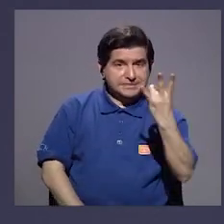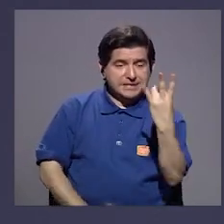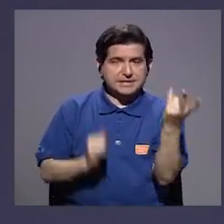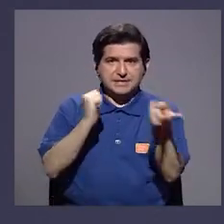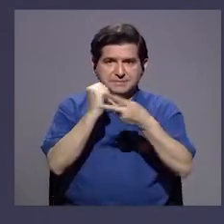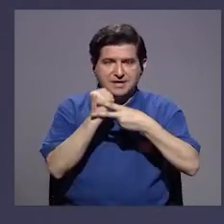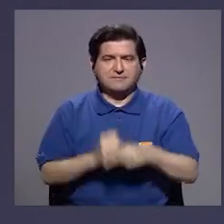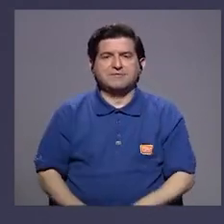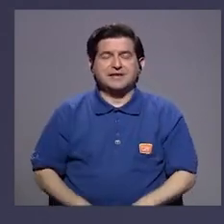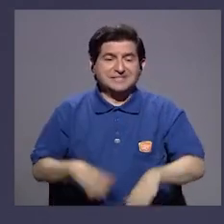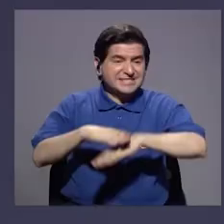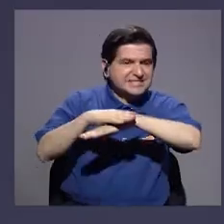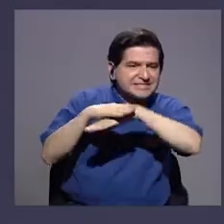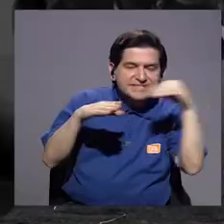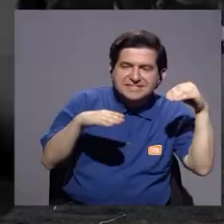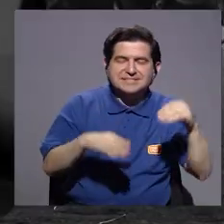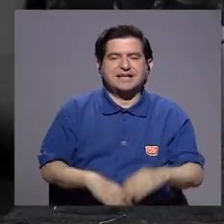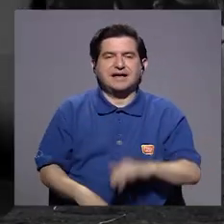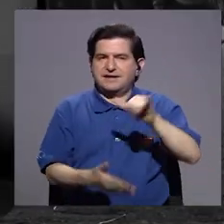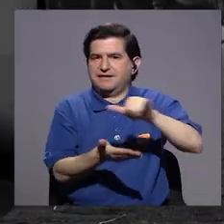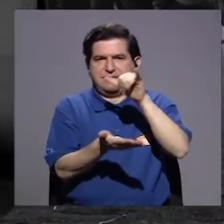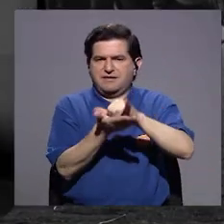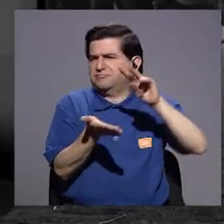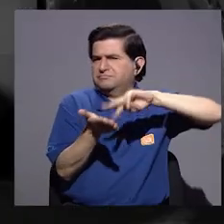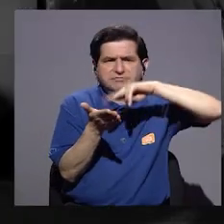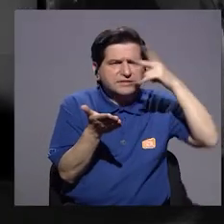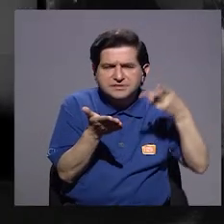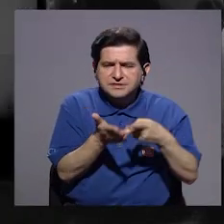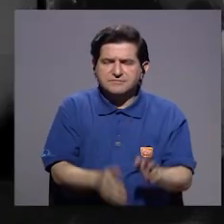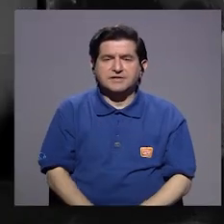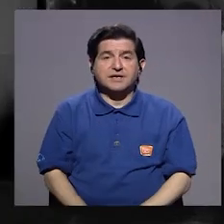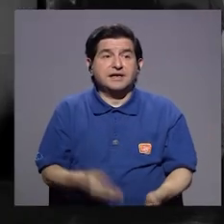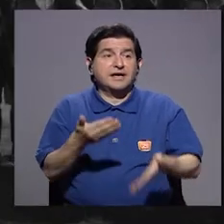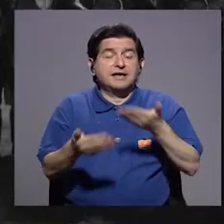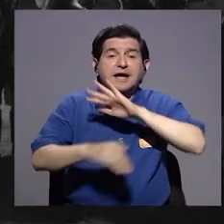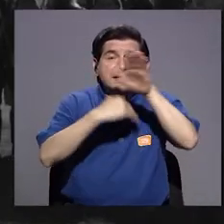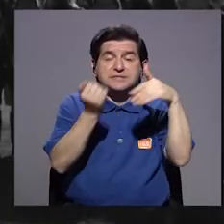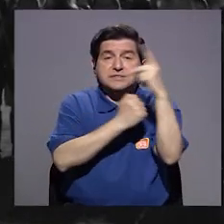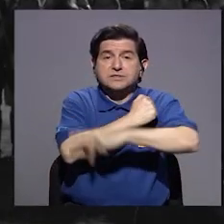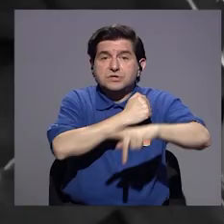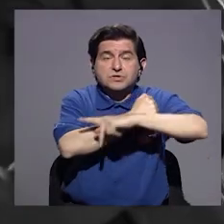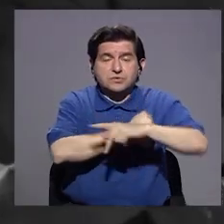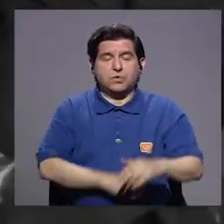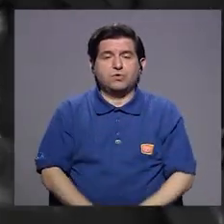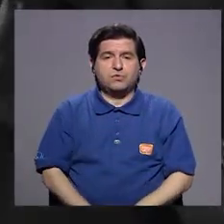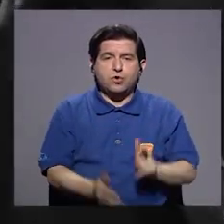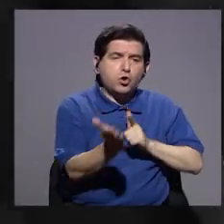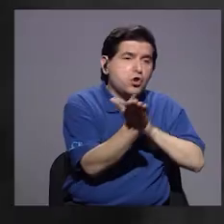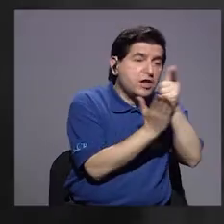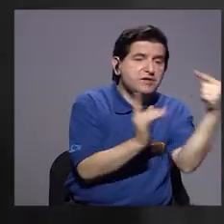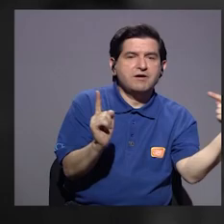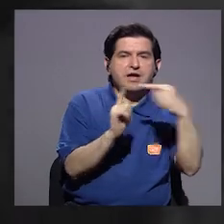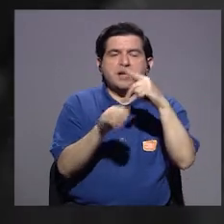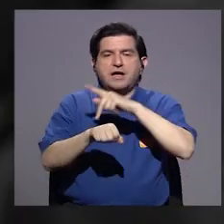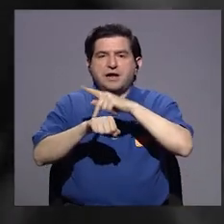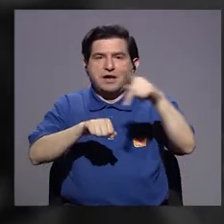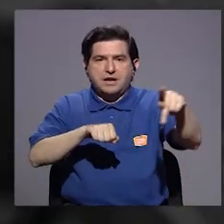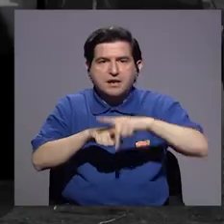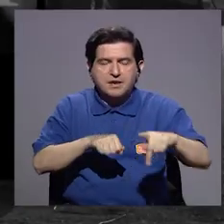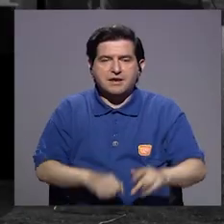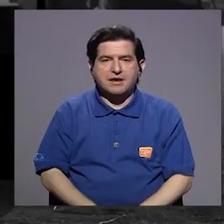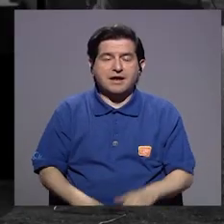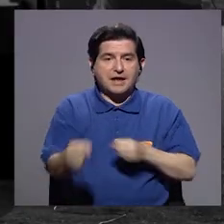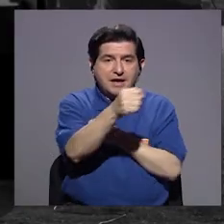va a salir decididamente de San José. ¿A qué nos referimos? Que vamos a estar prácticamente en todo el país, desde Liberia hasta Pérez Celedón, en